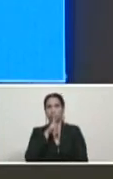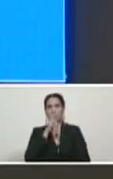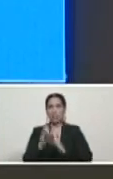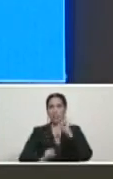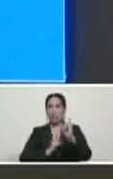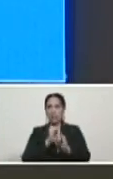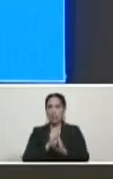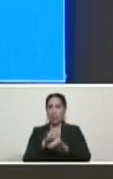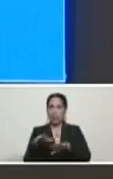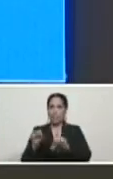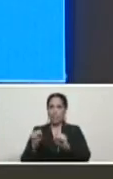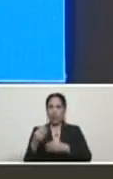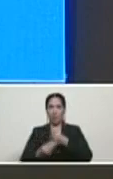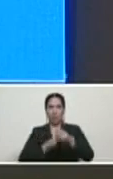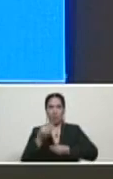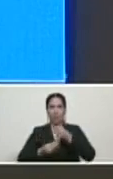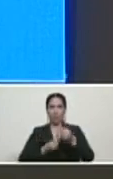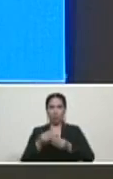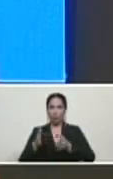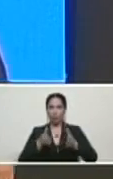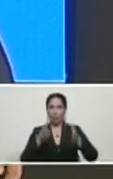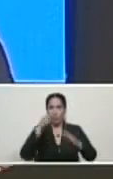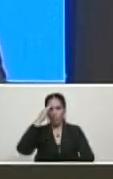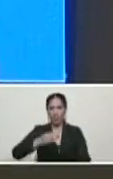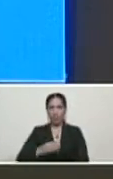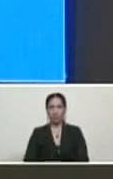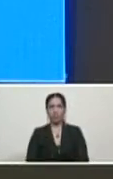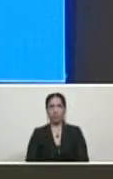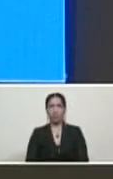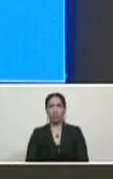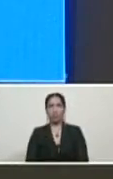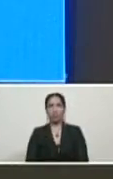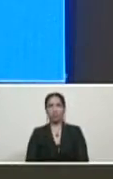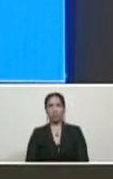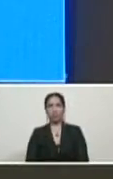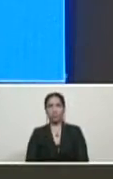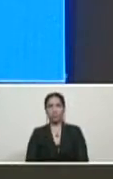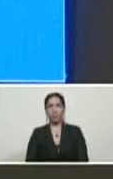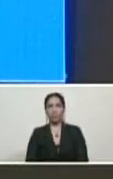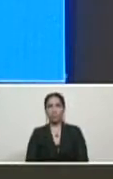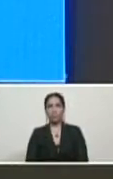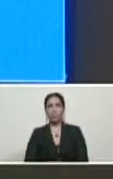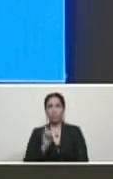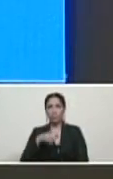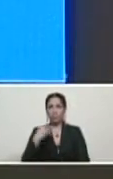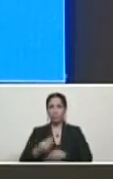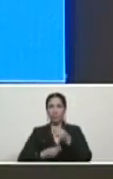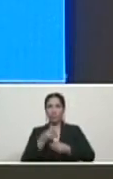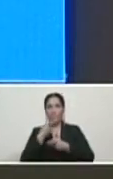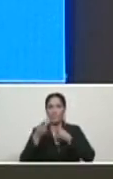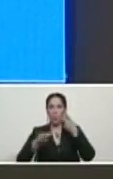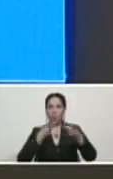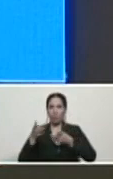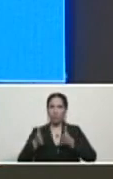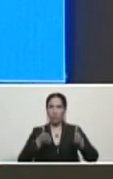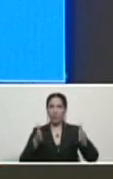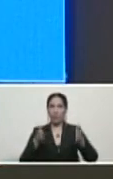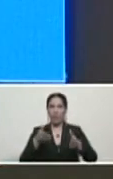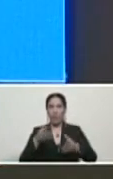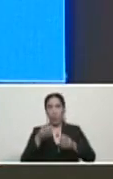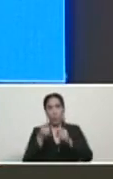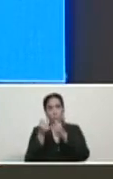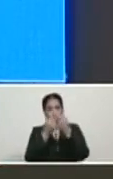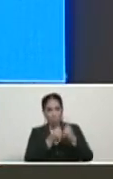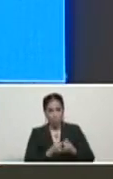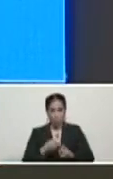que se han hecho por la vía militar, pero también se hacen por la vía política, económica,